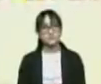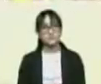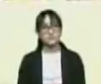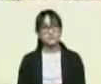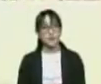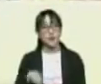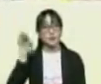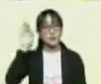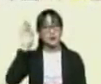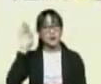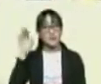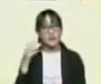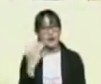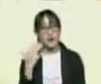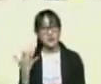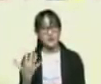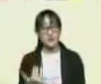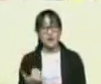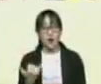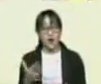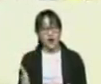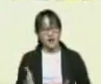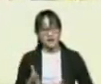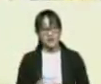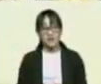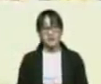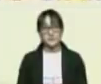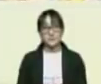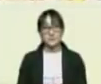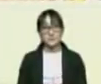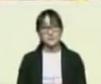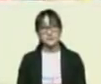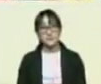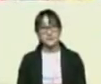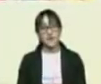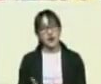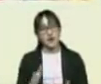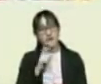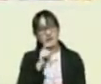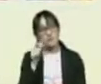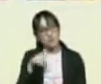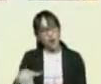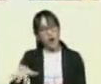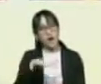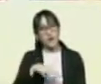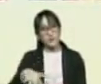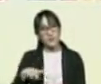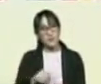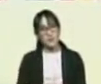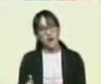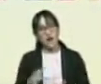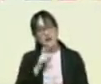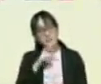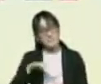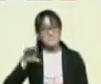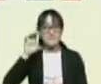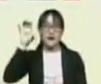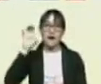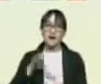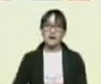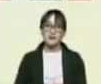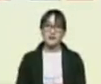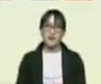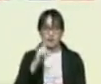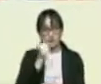panita, porque vamos a ganar. Va a ganar el pueblo. Va a ganar la patria. Querida